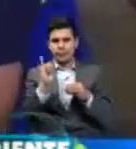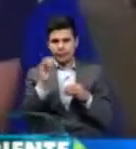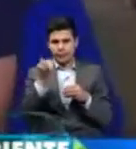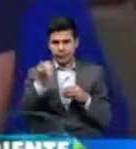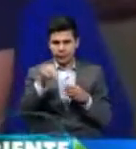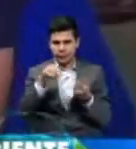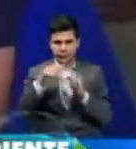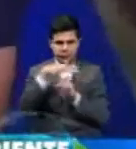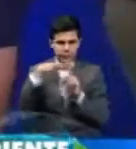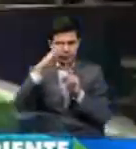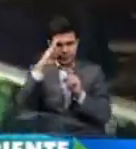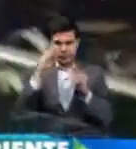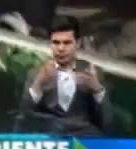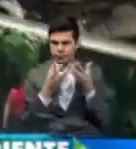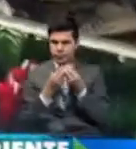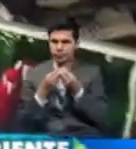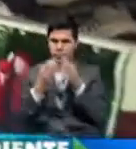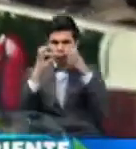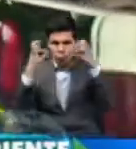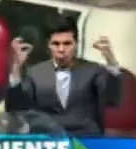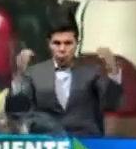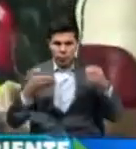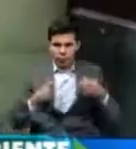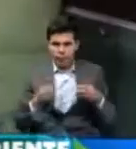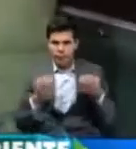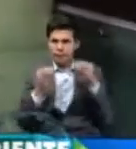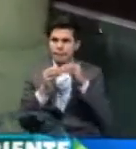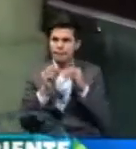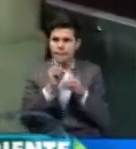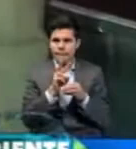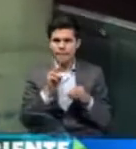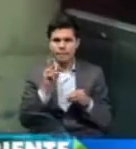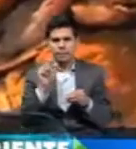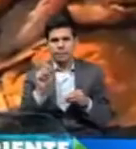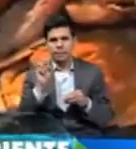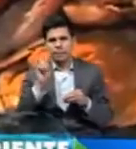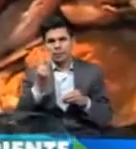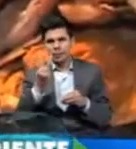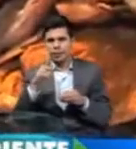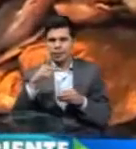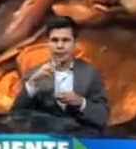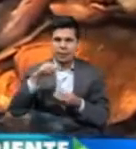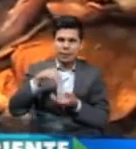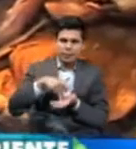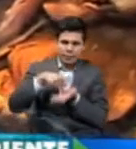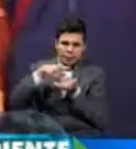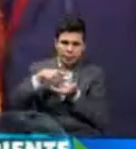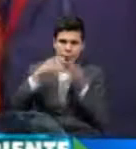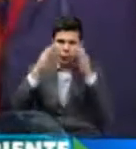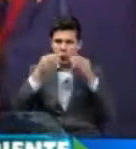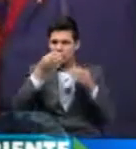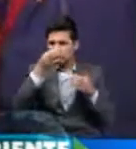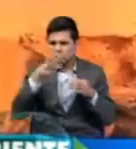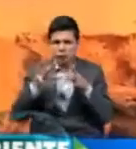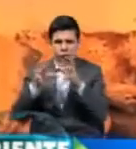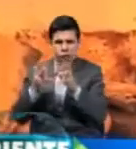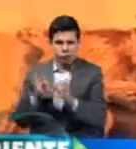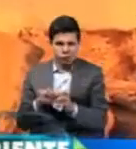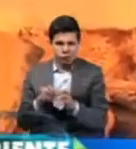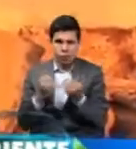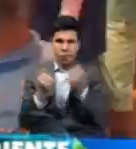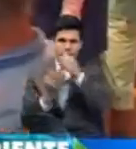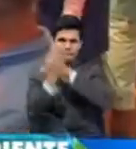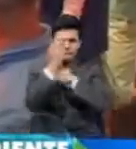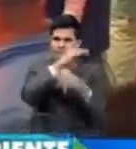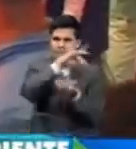199 kilos de bagre rayado y 22.3 kilos de bagre en descomposición, en un operativo realizado en la madrugada de hoy